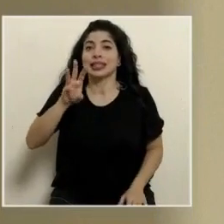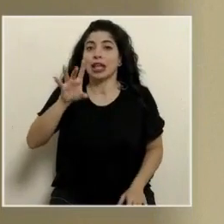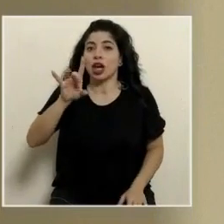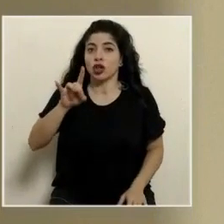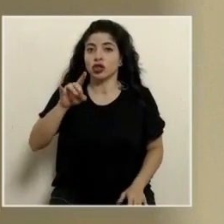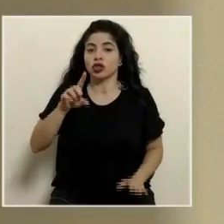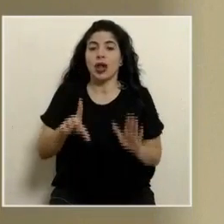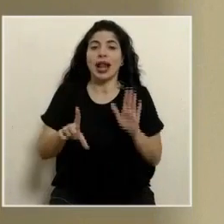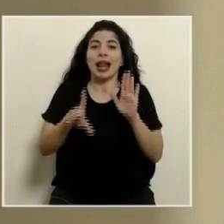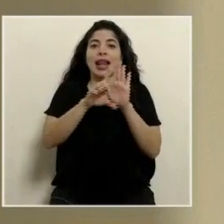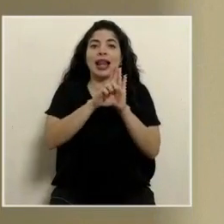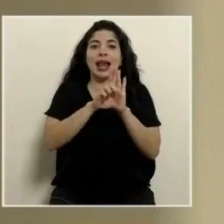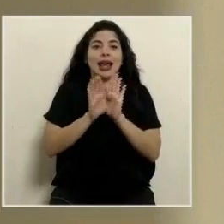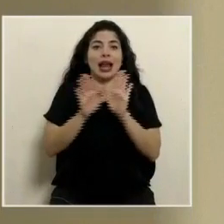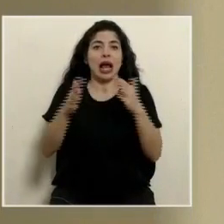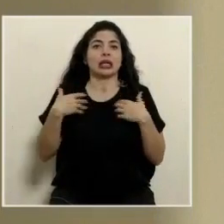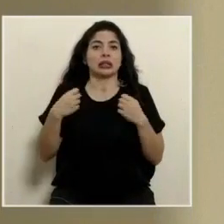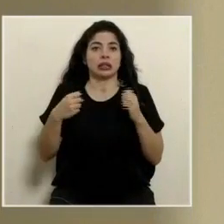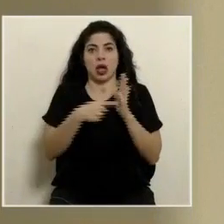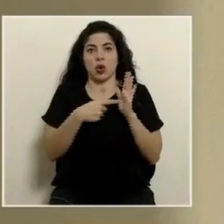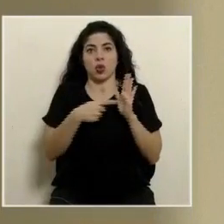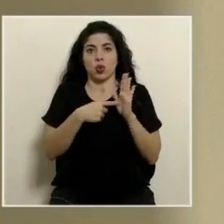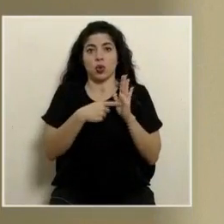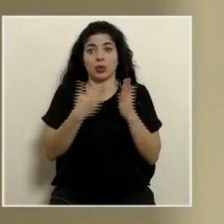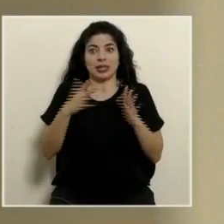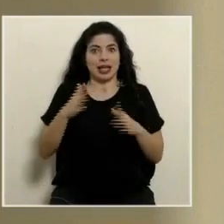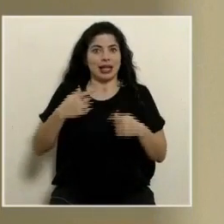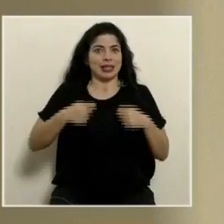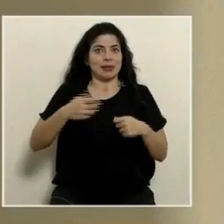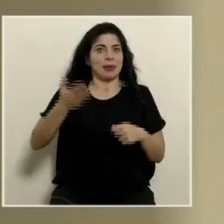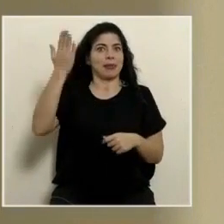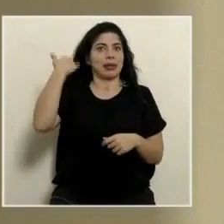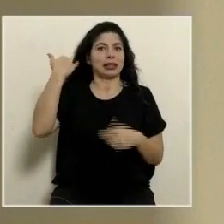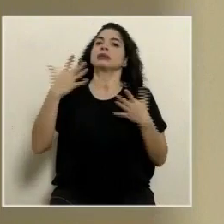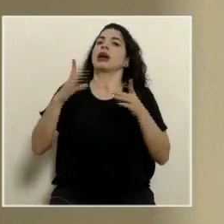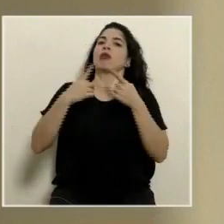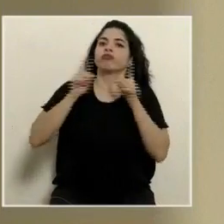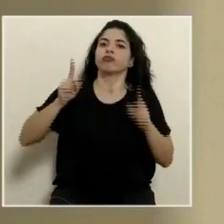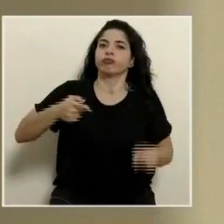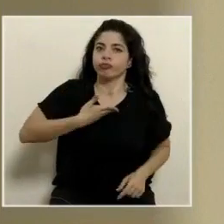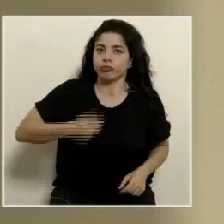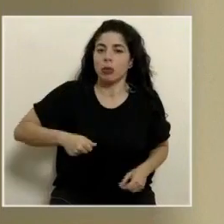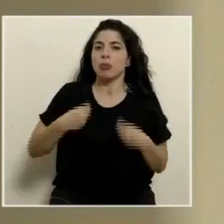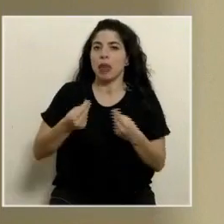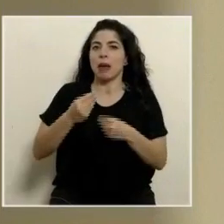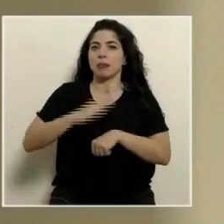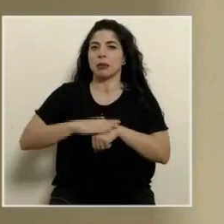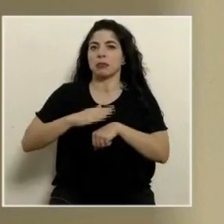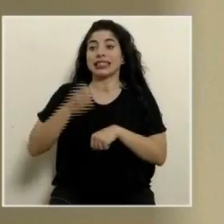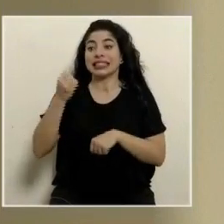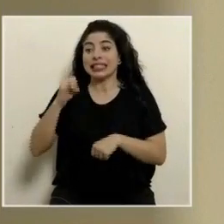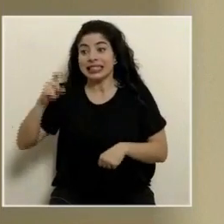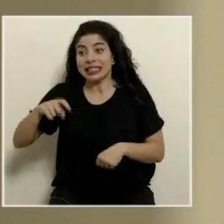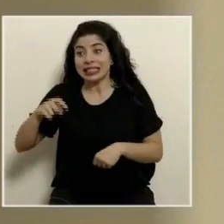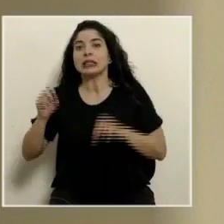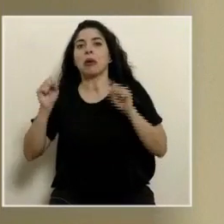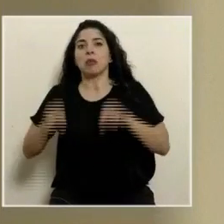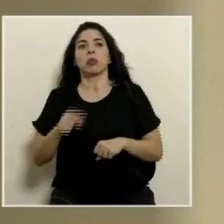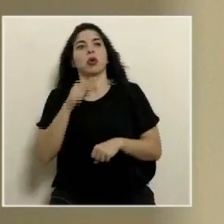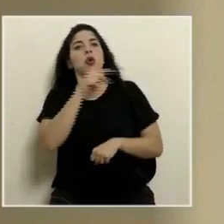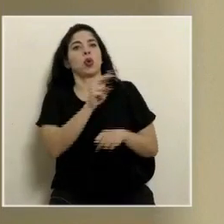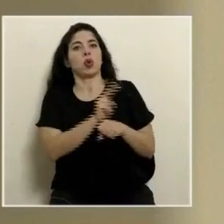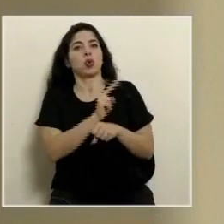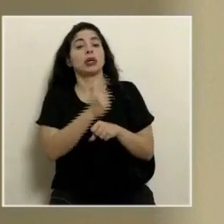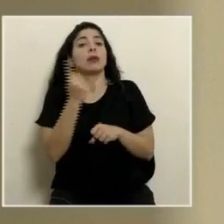la Ley General de Salud, ya en septiembre anterior había emitido el decreto que facultaba este uso de camas, pero era